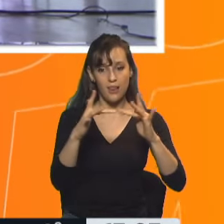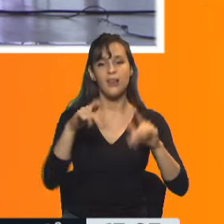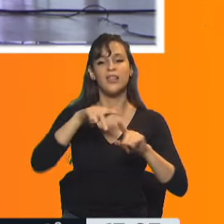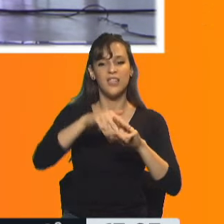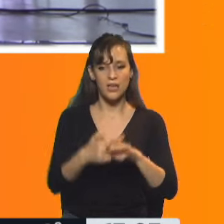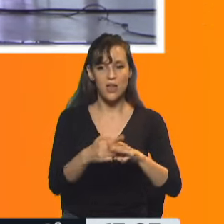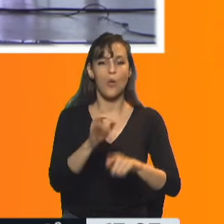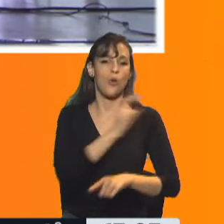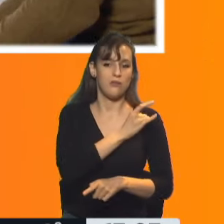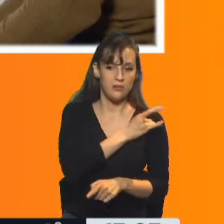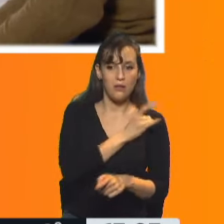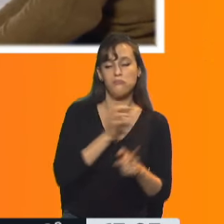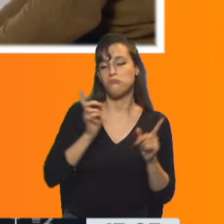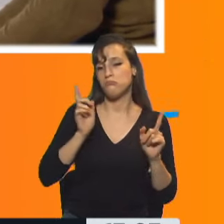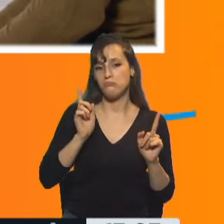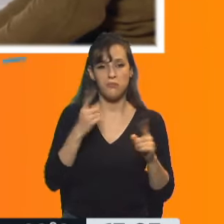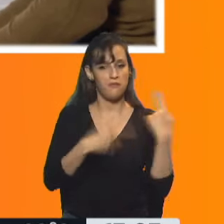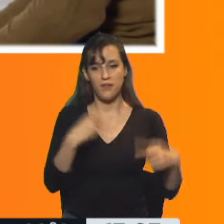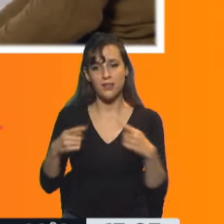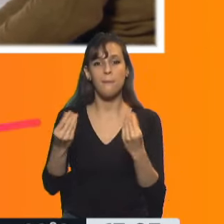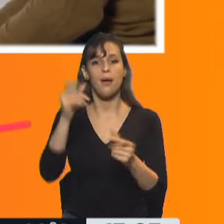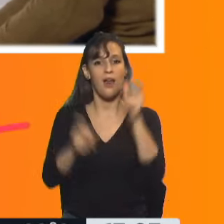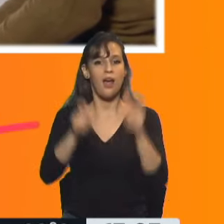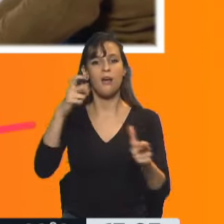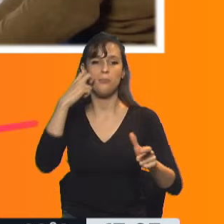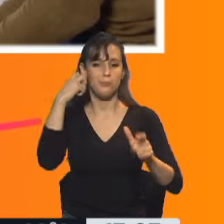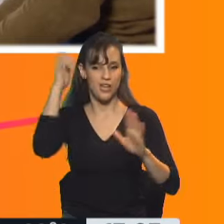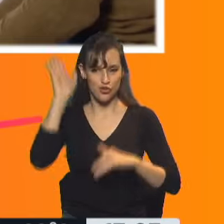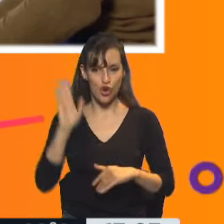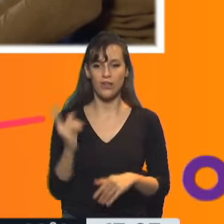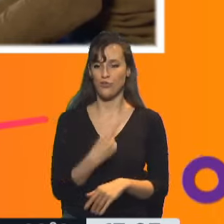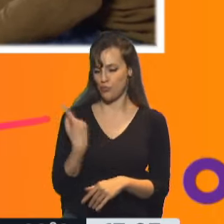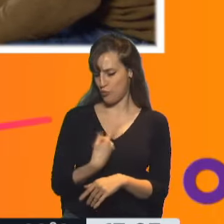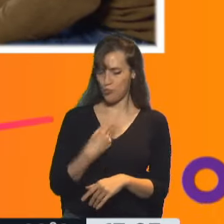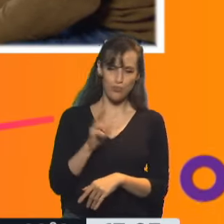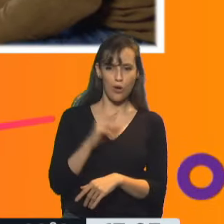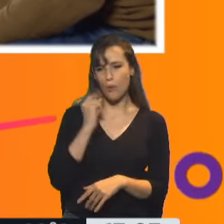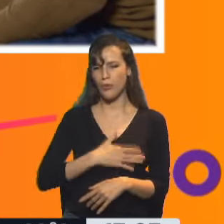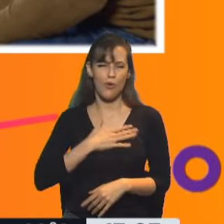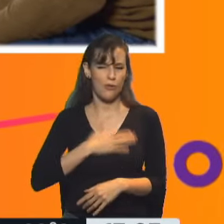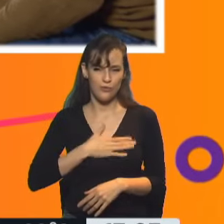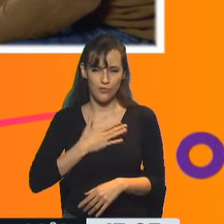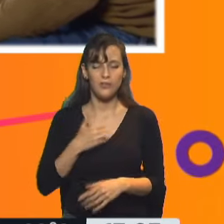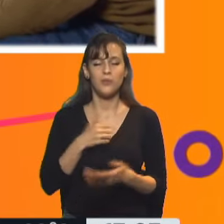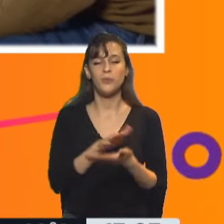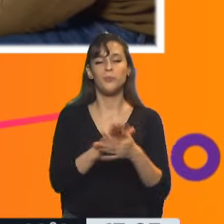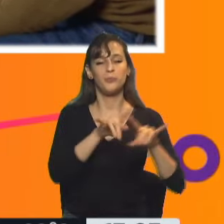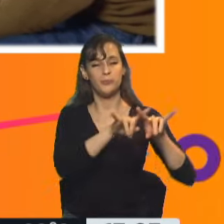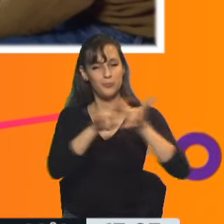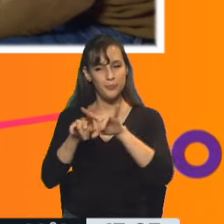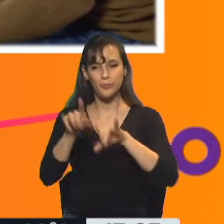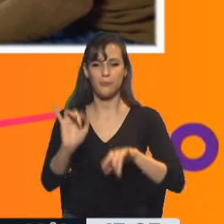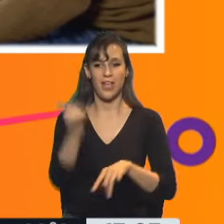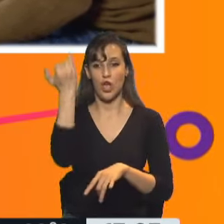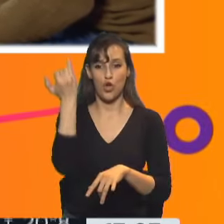y talleres en distintos lugares para nuestros adultos mayores. Así que estamos muy contentos y muy contentas de lanzar esta plataforma, que es la plataforma más grande de la Argentina